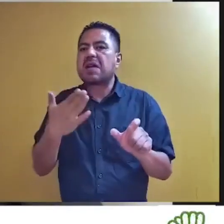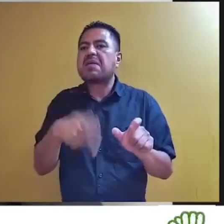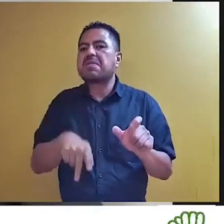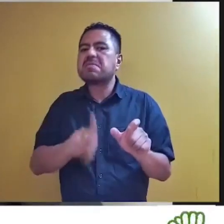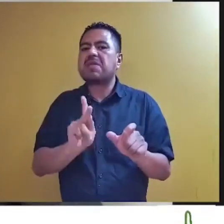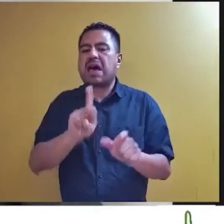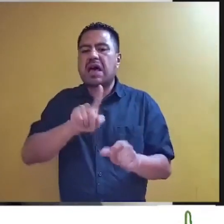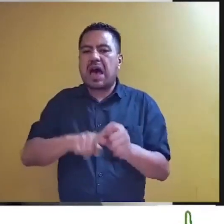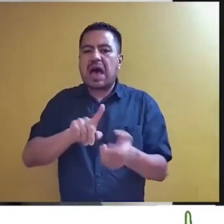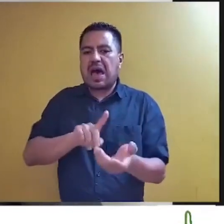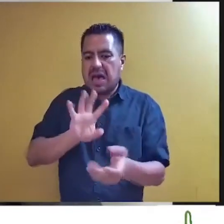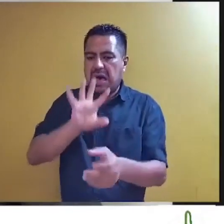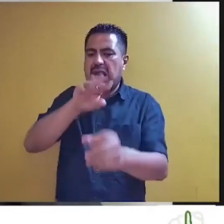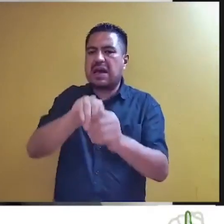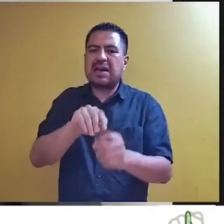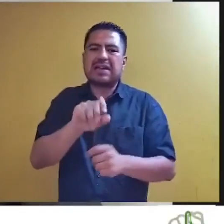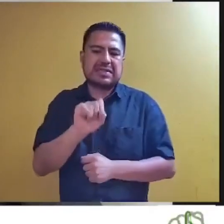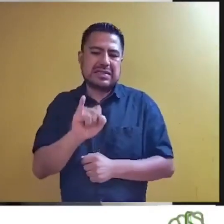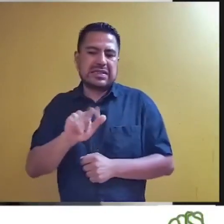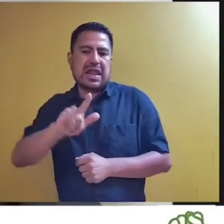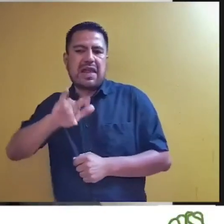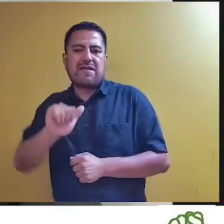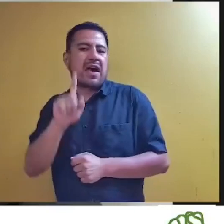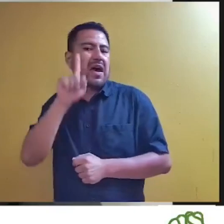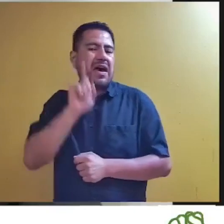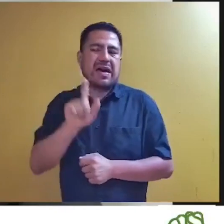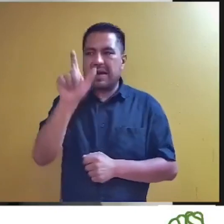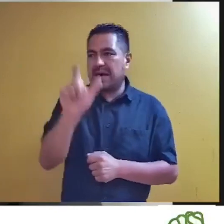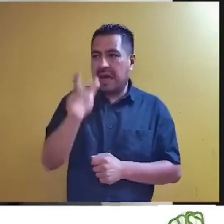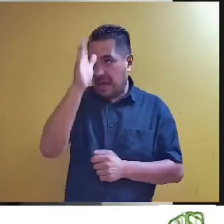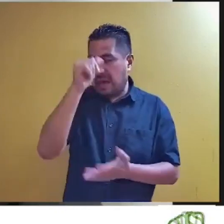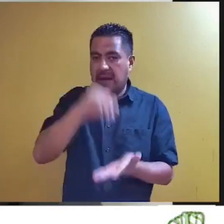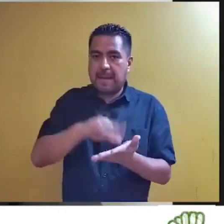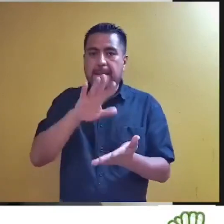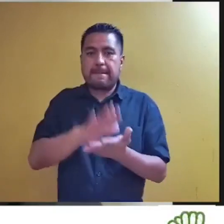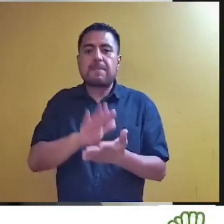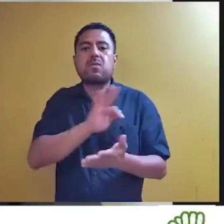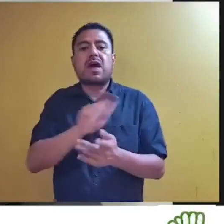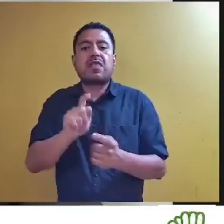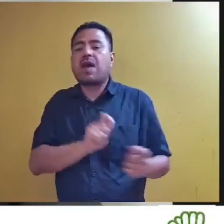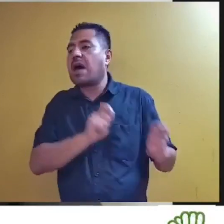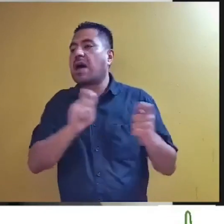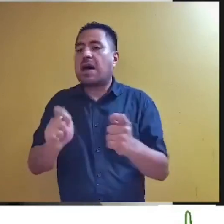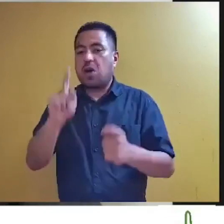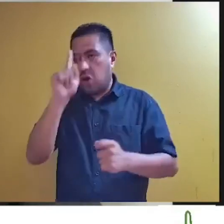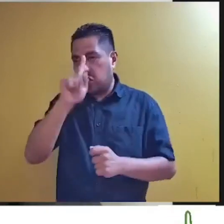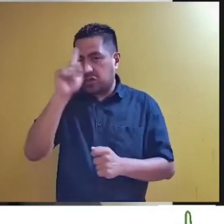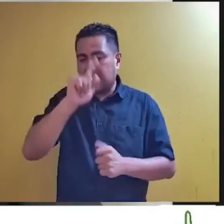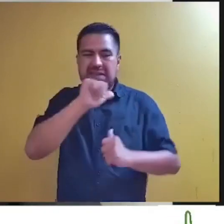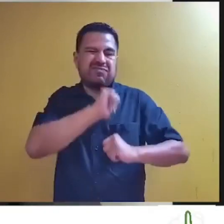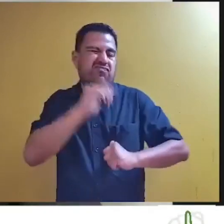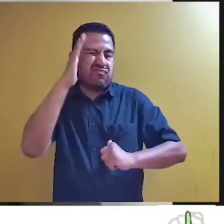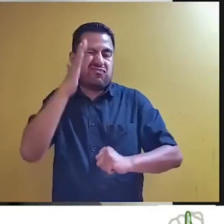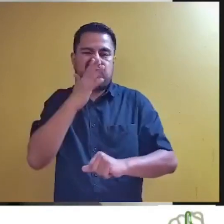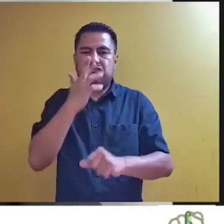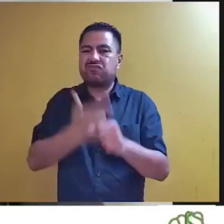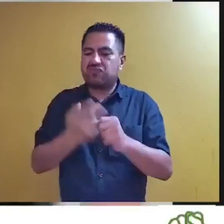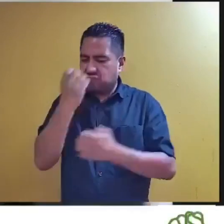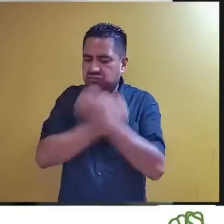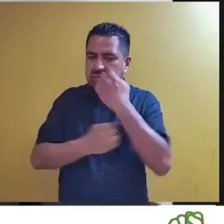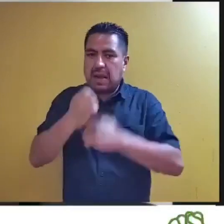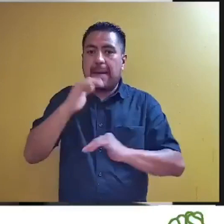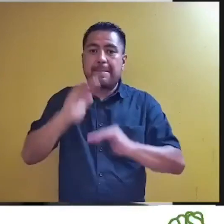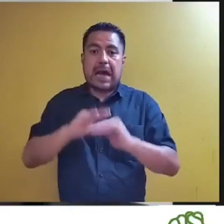indistintamente, incluida a la ciudadana Silvia Martínez Ponce, que en el acuerdo impugnado fue designada consejera propietaria porque contó con la evaluación más